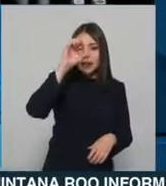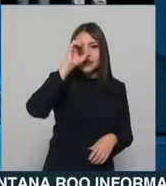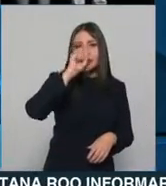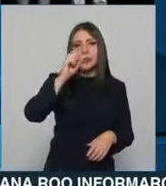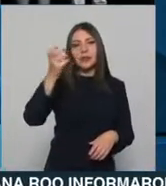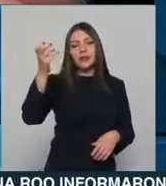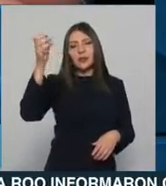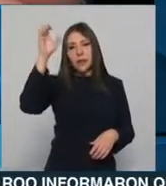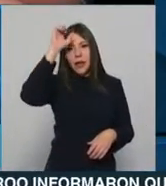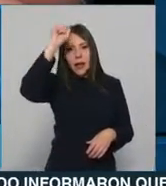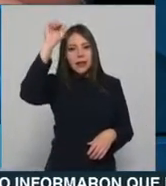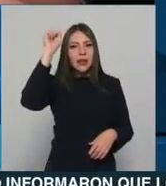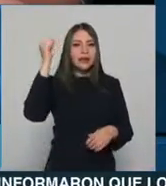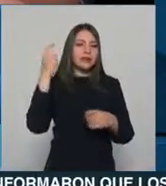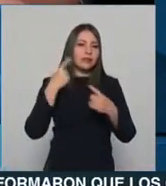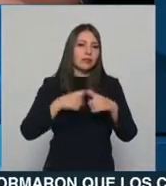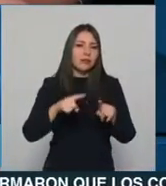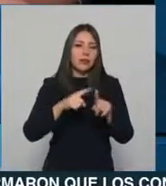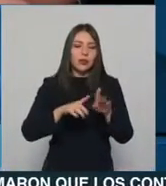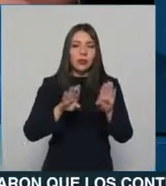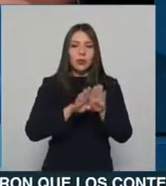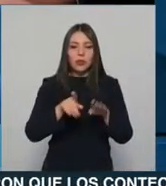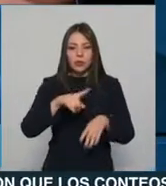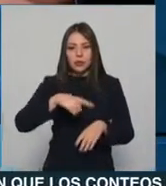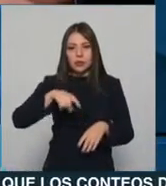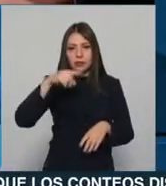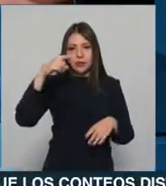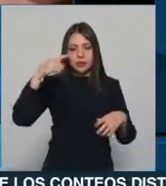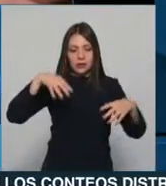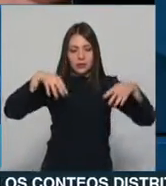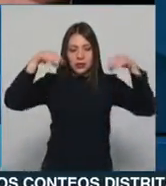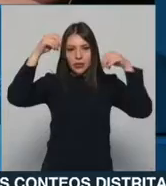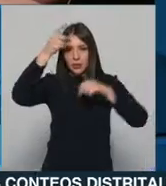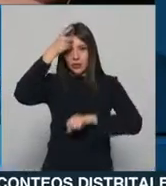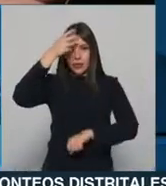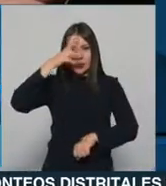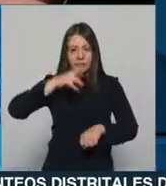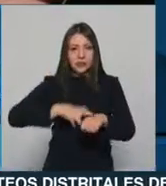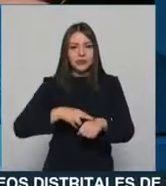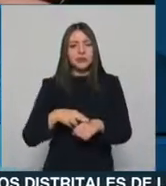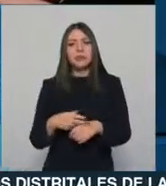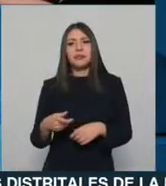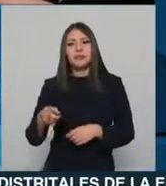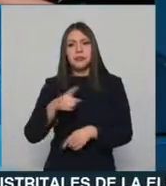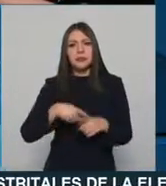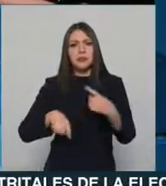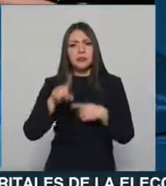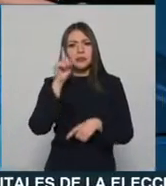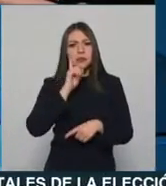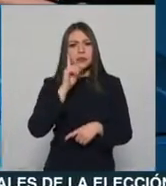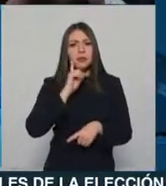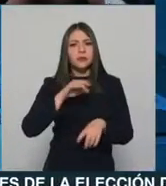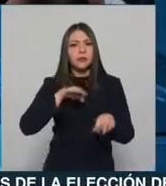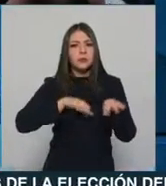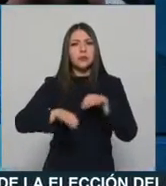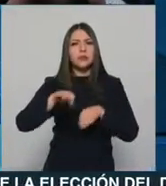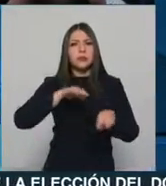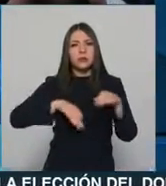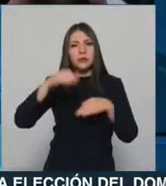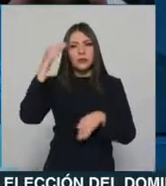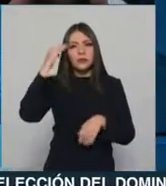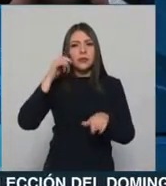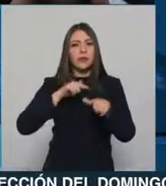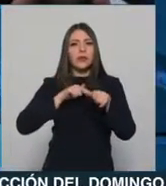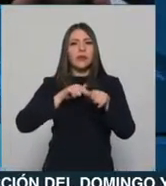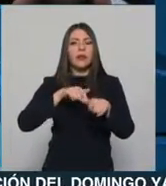circo. Entonces, es visibilizar, es un trabajo que ya se ha hecho, es decir, hay mujeres que llevan añísimos trabajando en